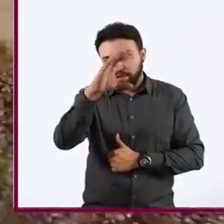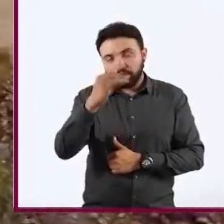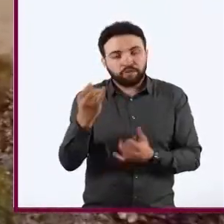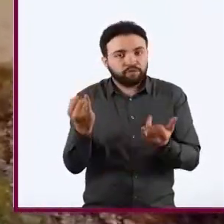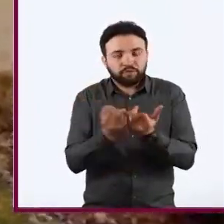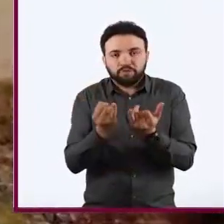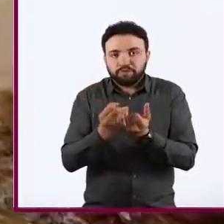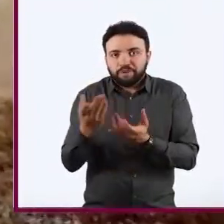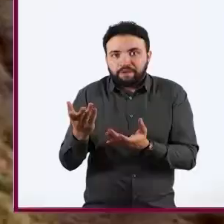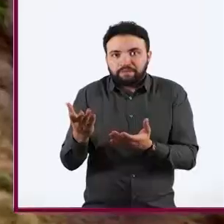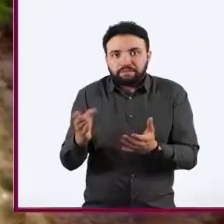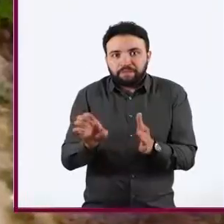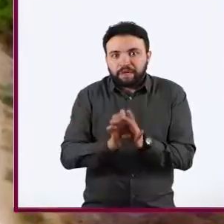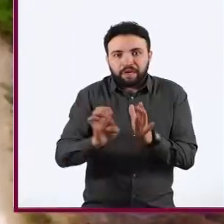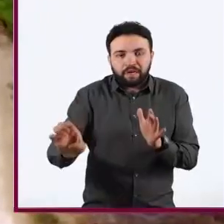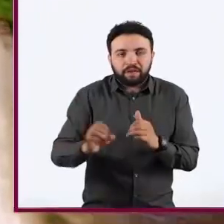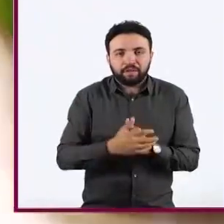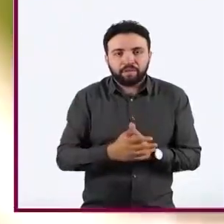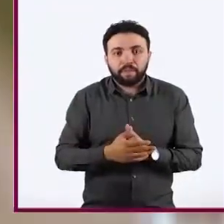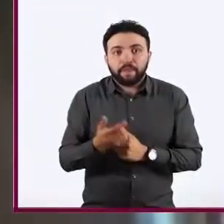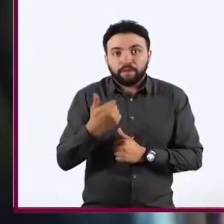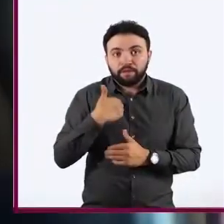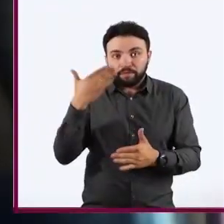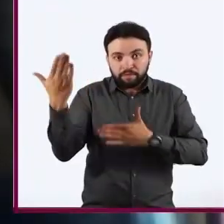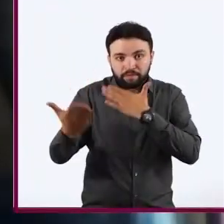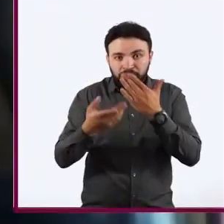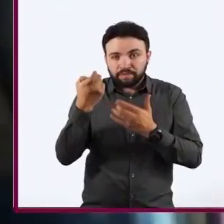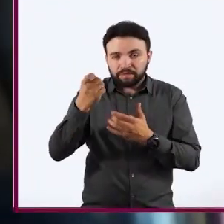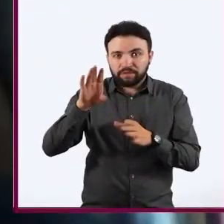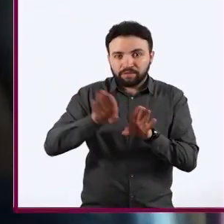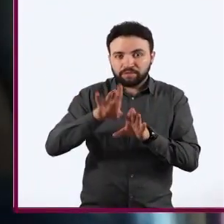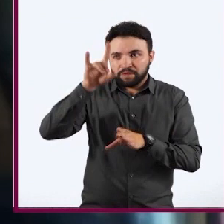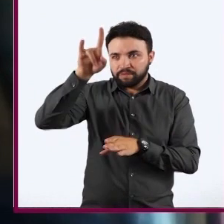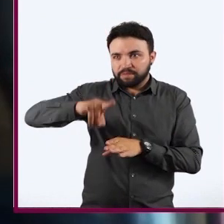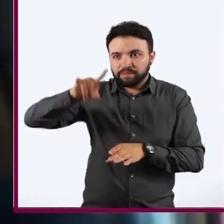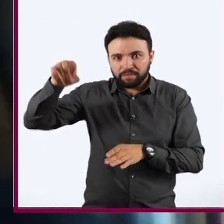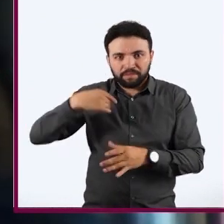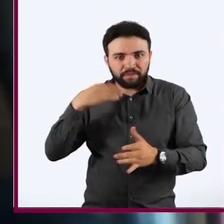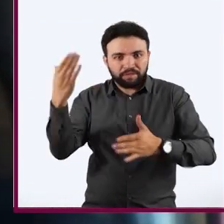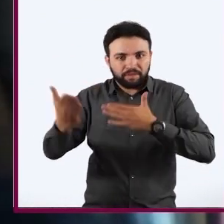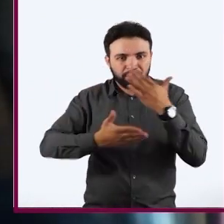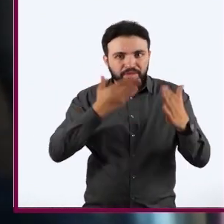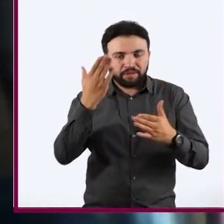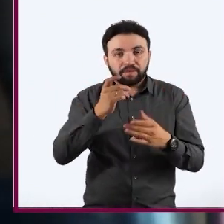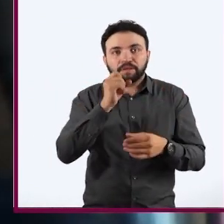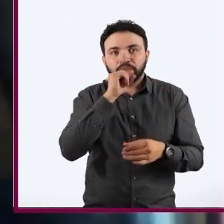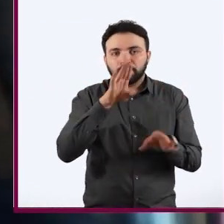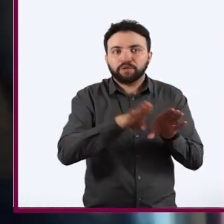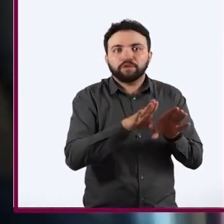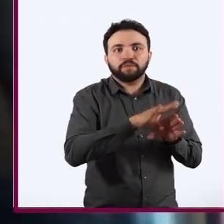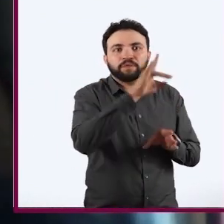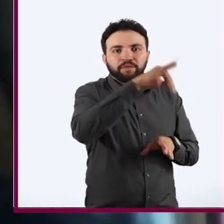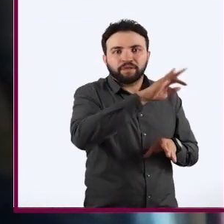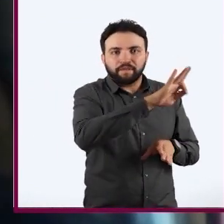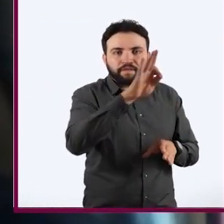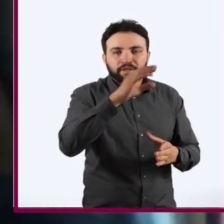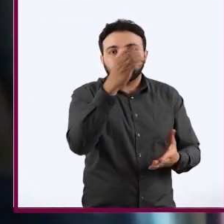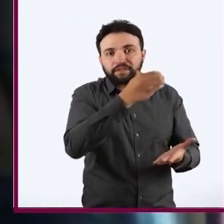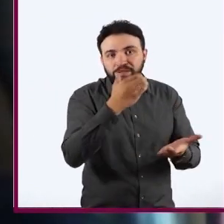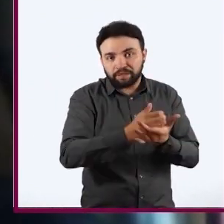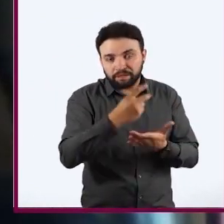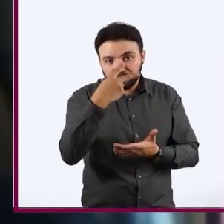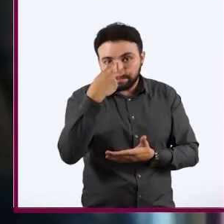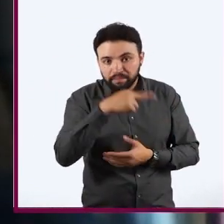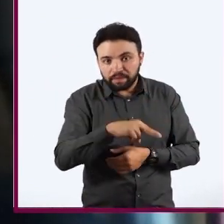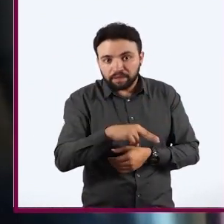Para mí, estudiar los calendarios de Xochicalco y de Teotihuacán, y en general los calendarios del centro de México, como